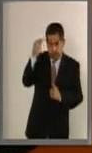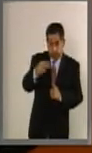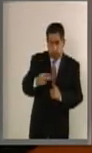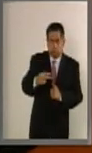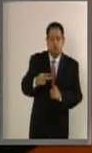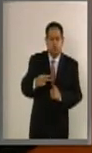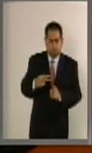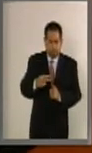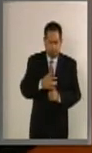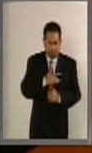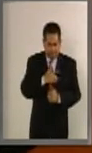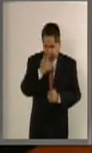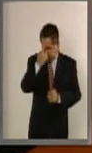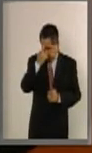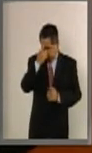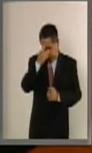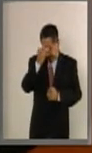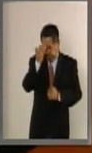está consternado.